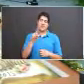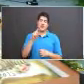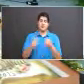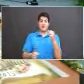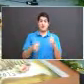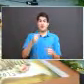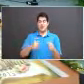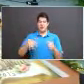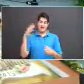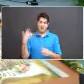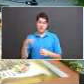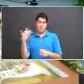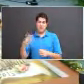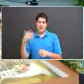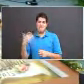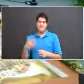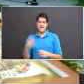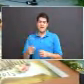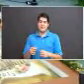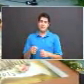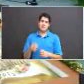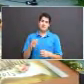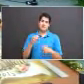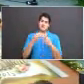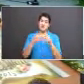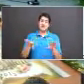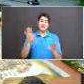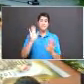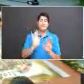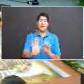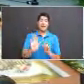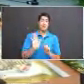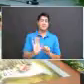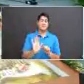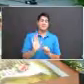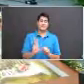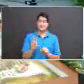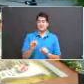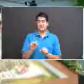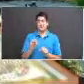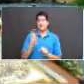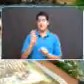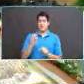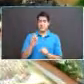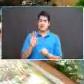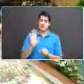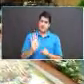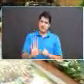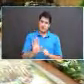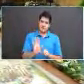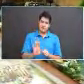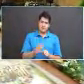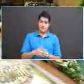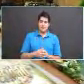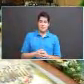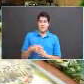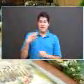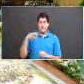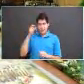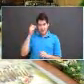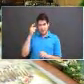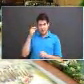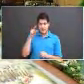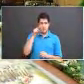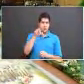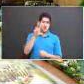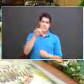hora rapidito si no tiene frenos? No, te tenemos que poner frenos. Entonces no te vayas de la casa